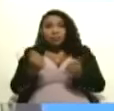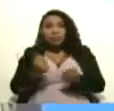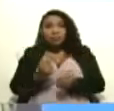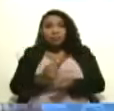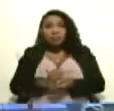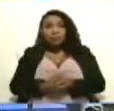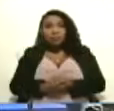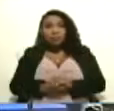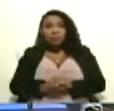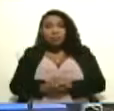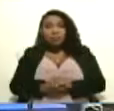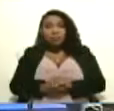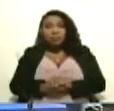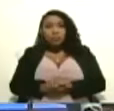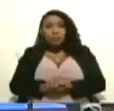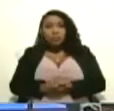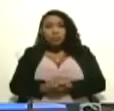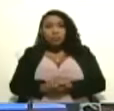esas